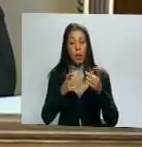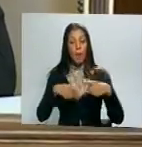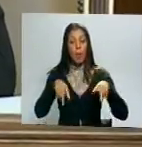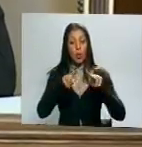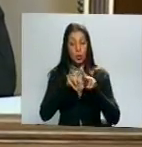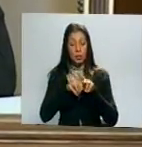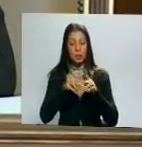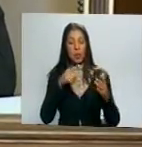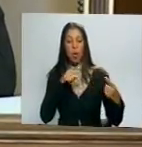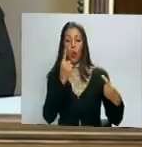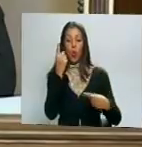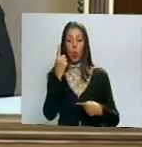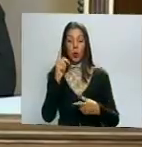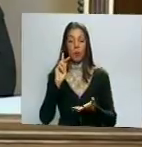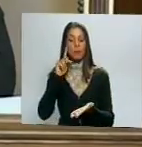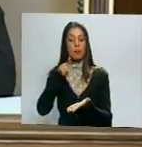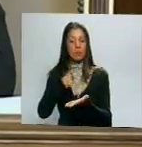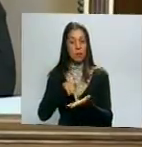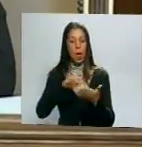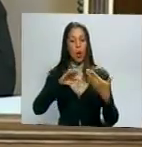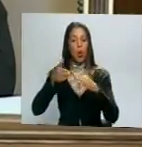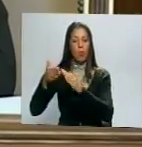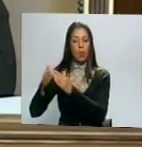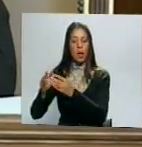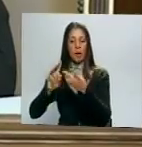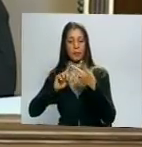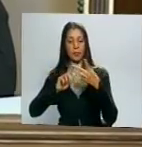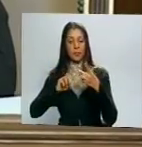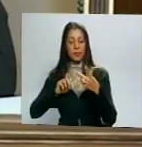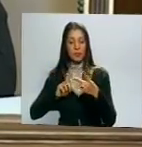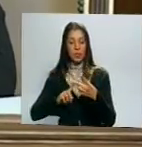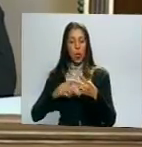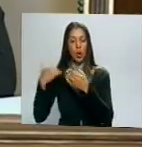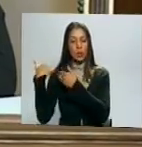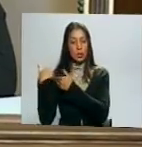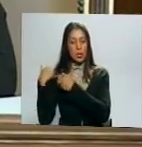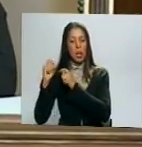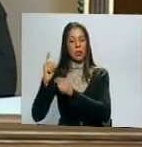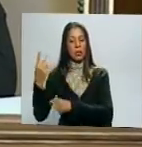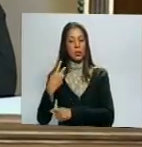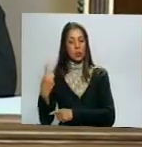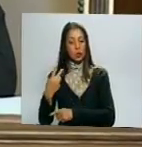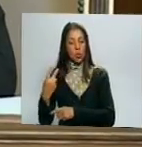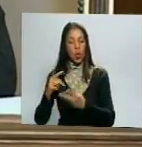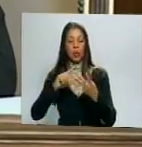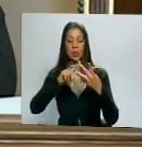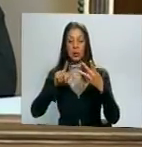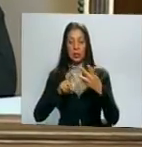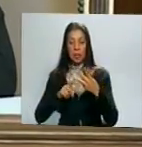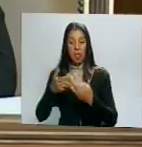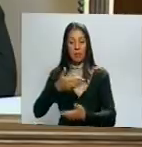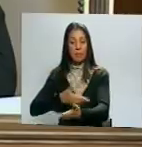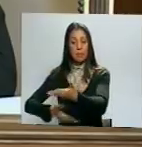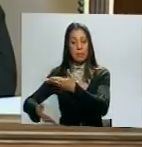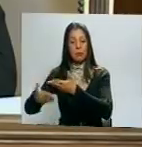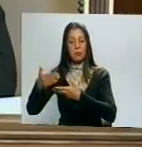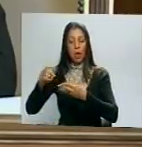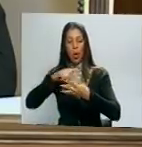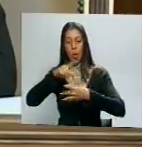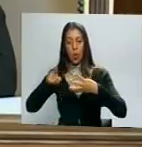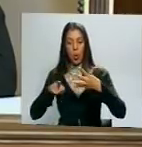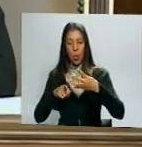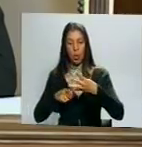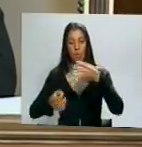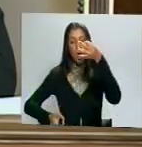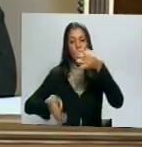principios. 1. Participación protagónica. 2. Corresponsabilidad. 3. Solidaridad. 4.